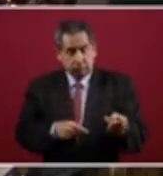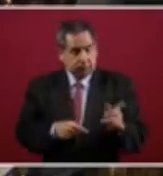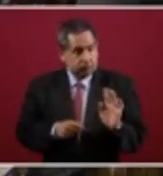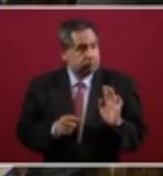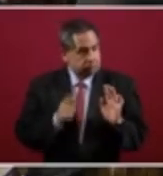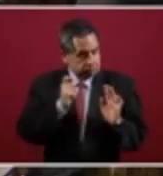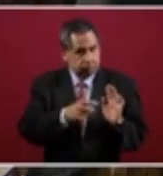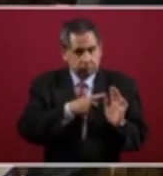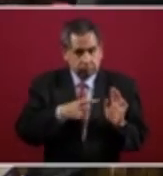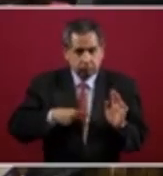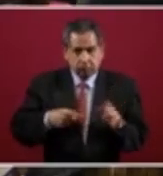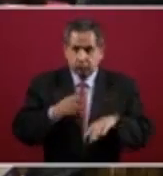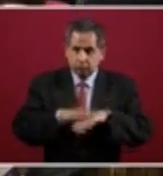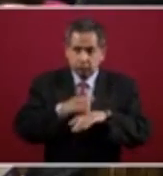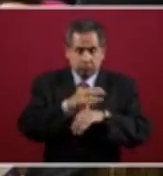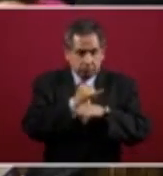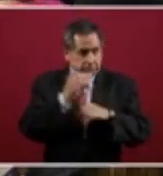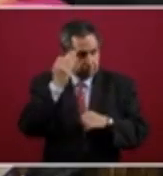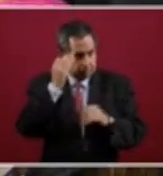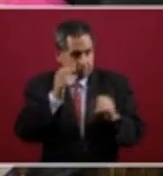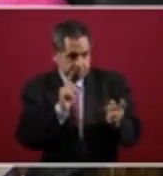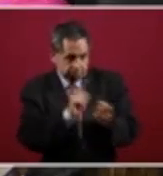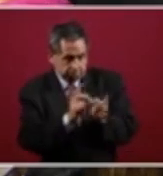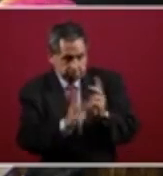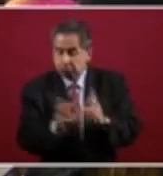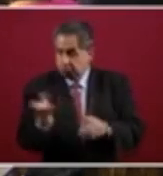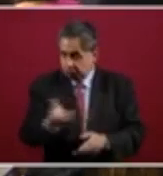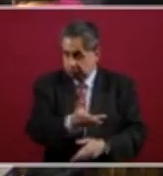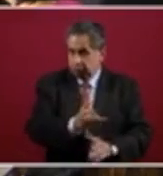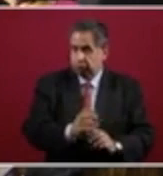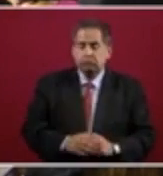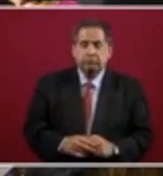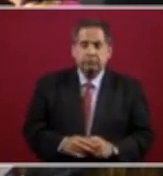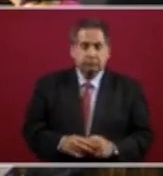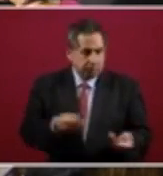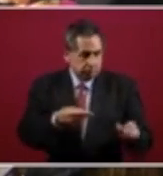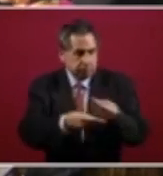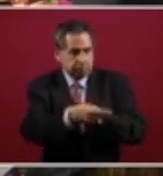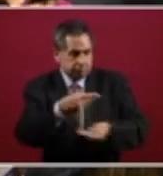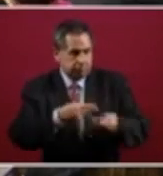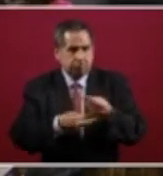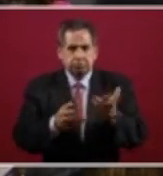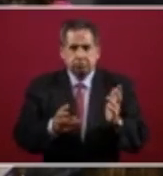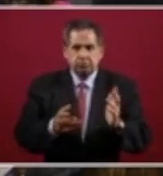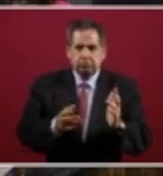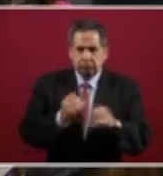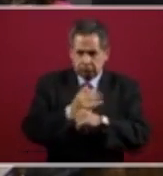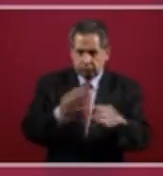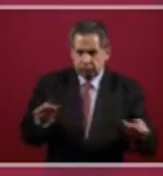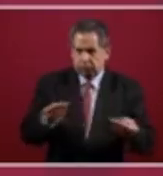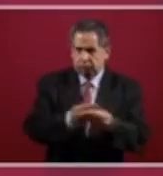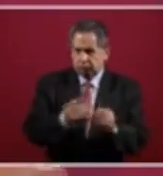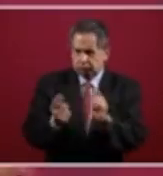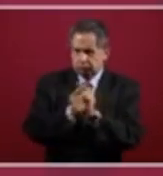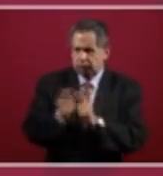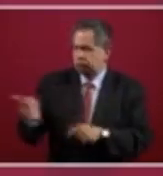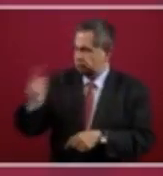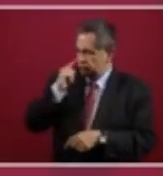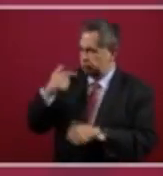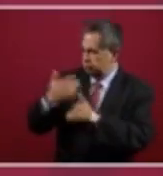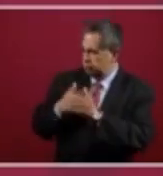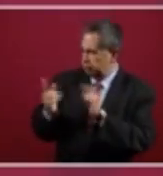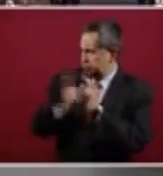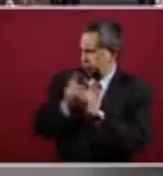amerita mucho tiempo y intercambio de información. Pero a ver, ¿qué